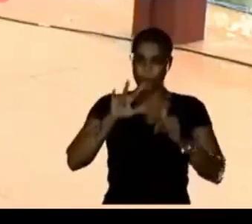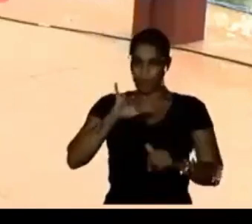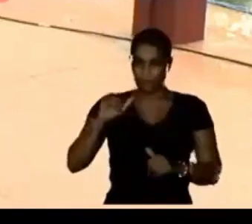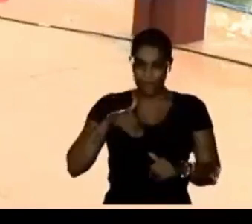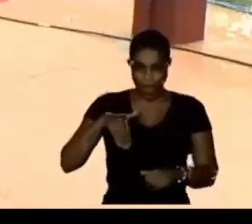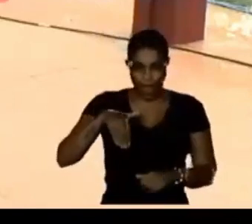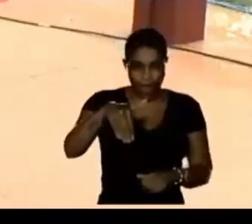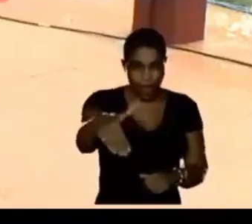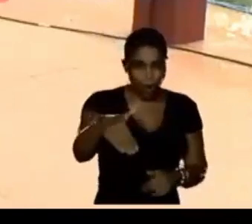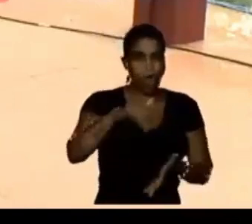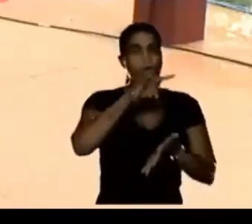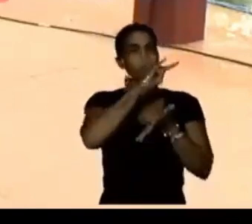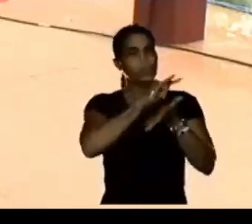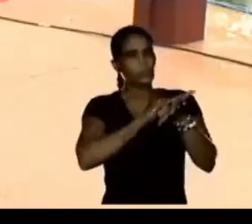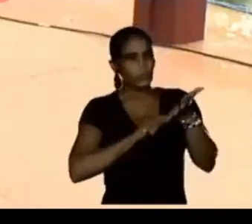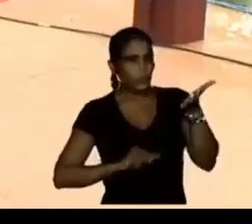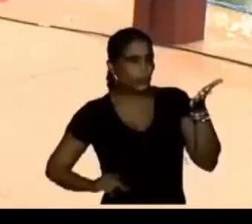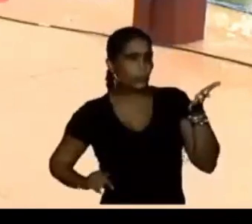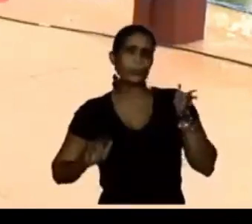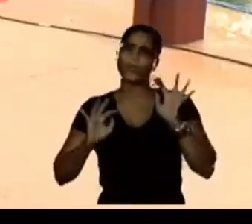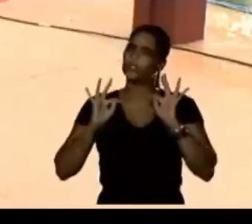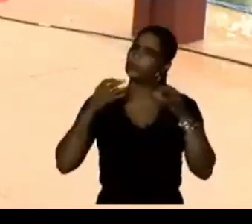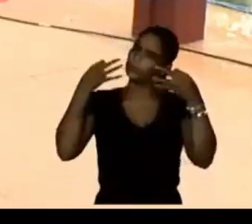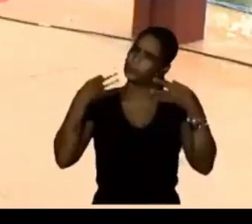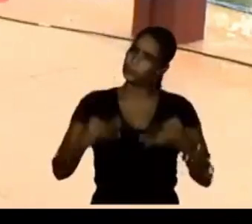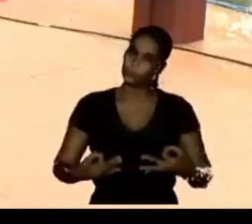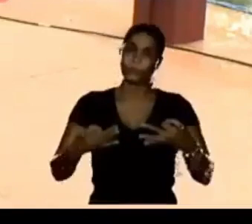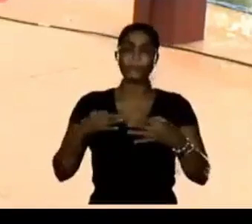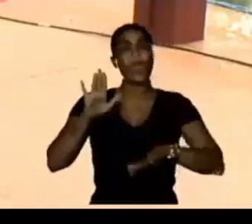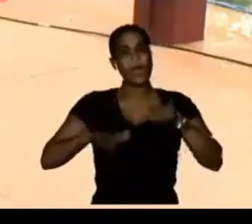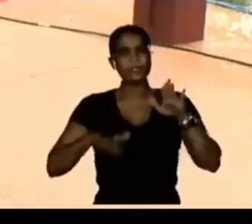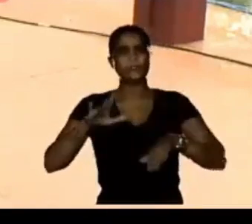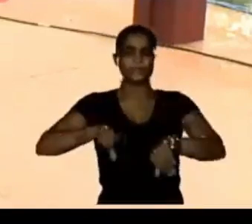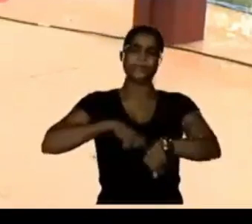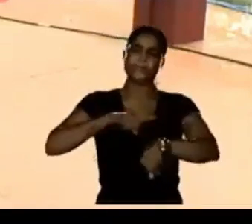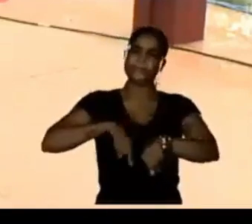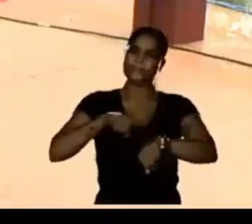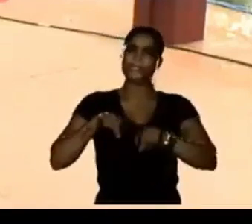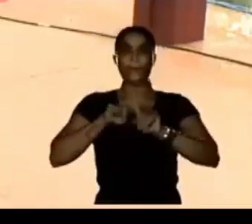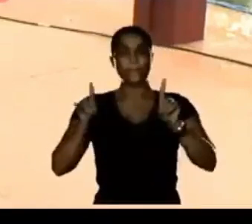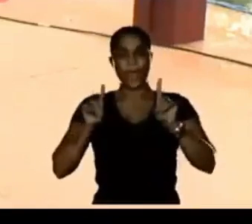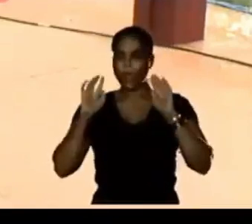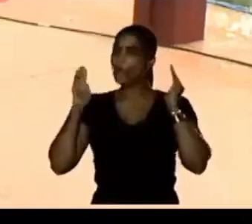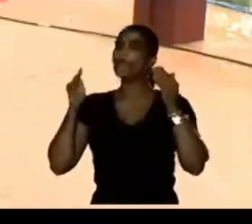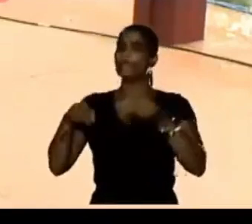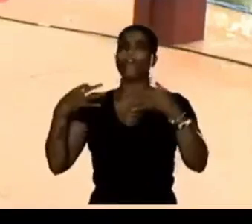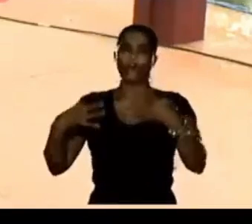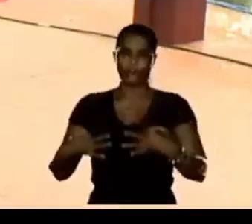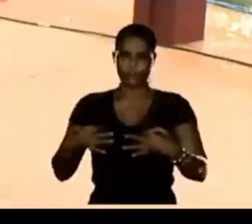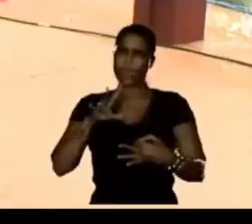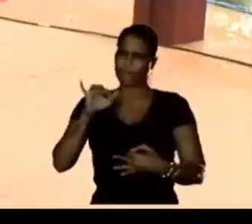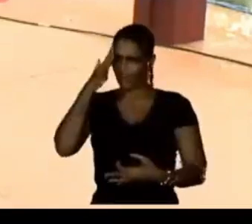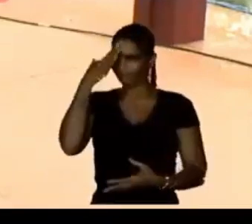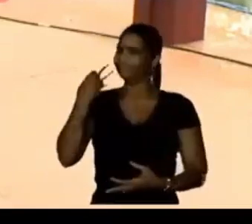nosotros vamos a entrar con todos los registros, con todo correcto dentro del país. Eso a veces toma un poco más de tiempo, pero nosotros estamos enfocados en eso.